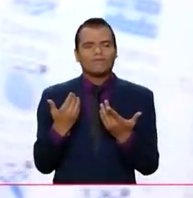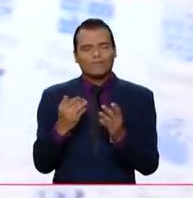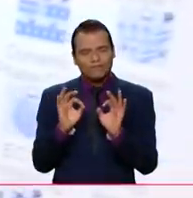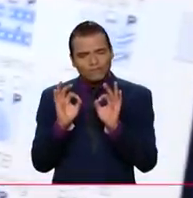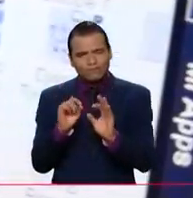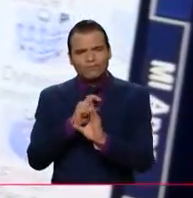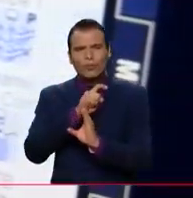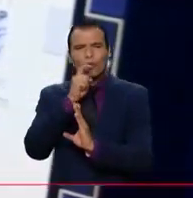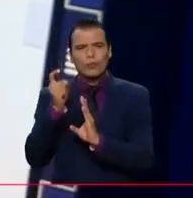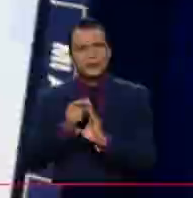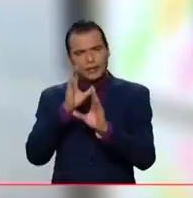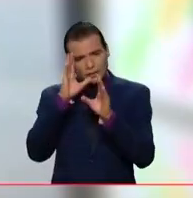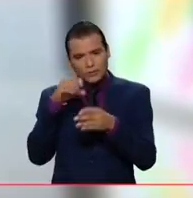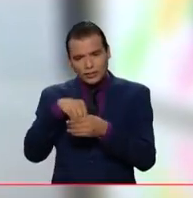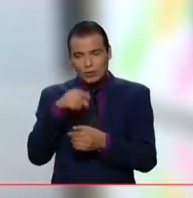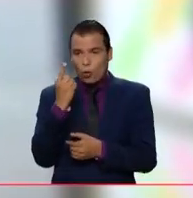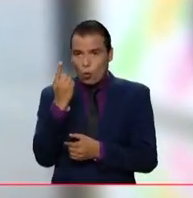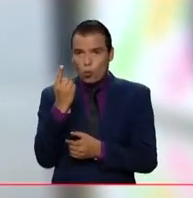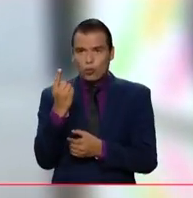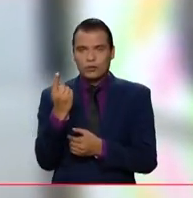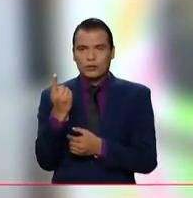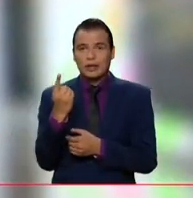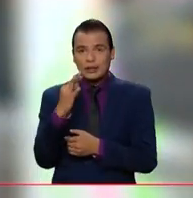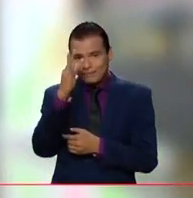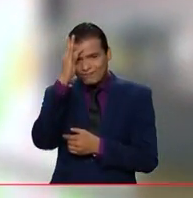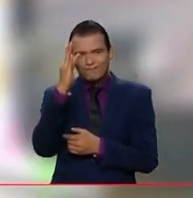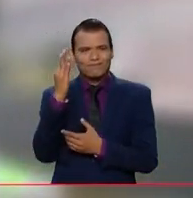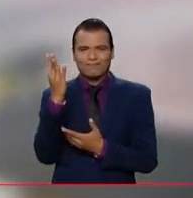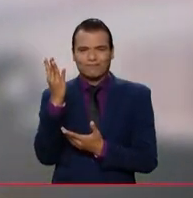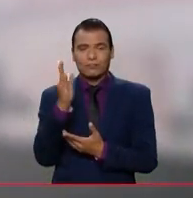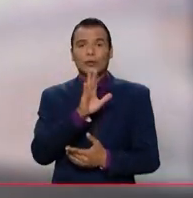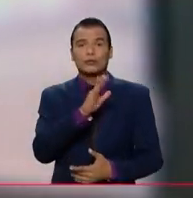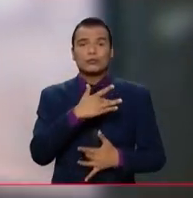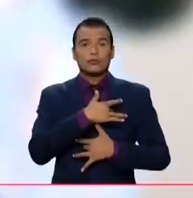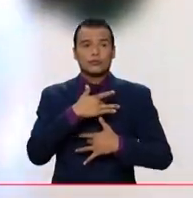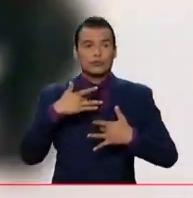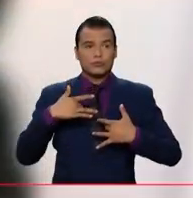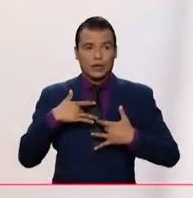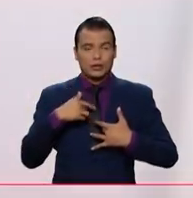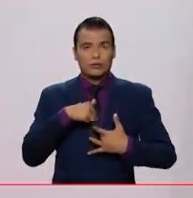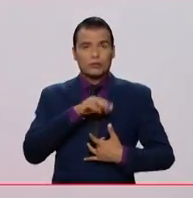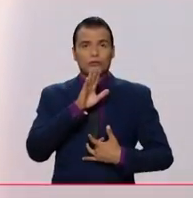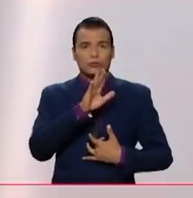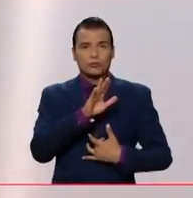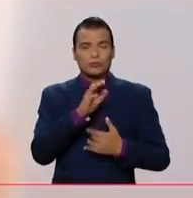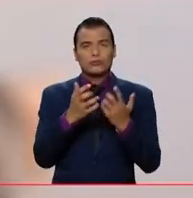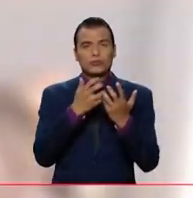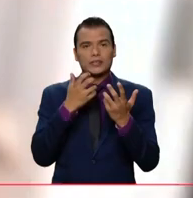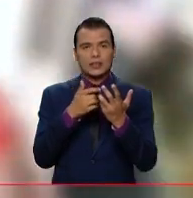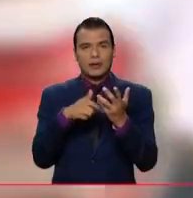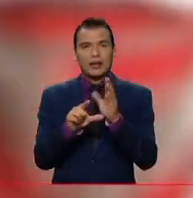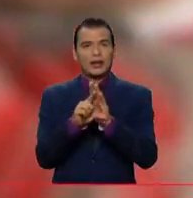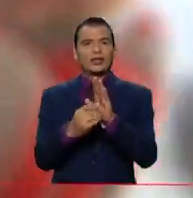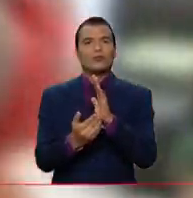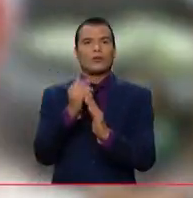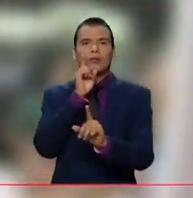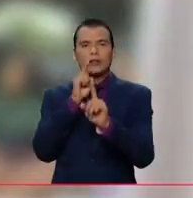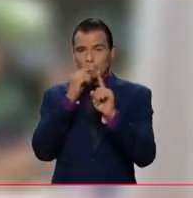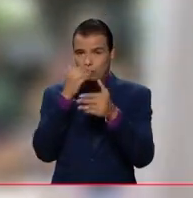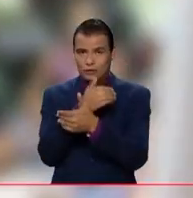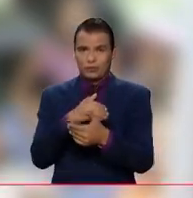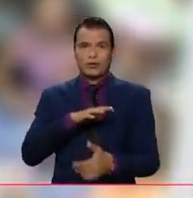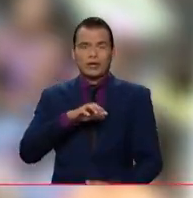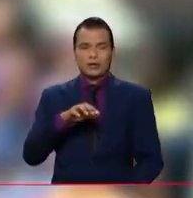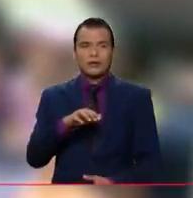clínica. El sistema de salud del país ha permitido con la ley de cáncer infantil un mayor acceso de los pacientes a